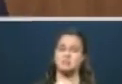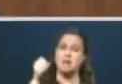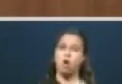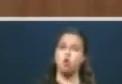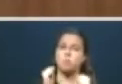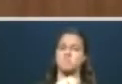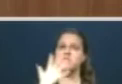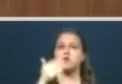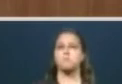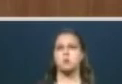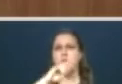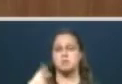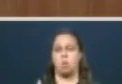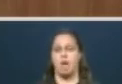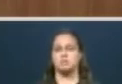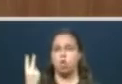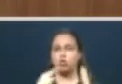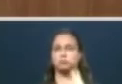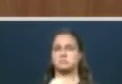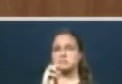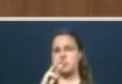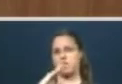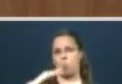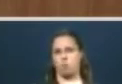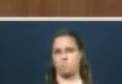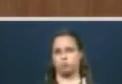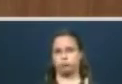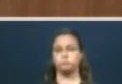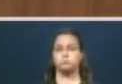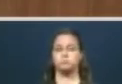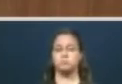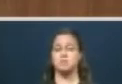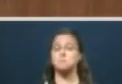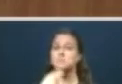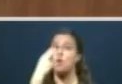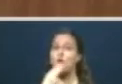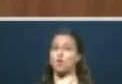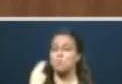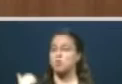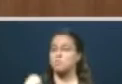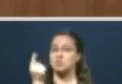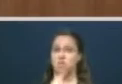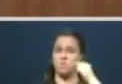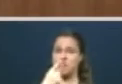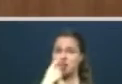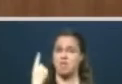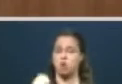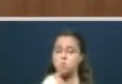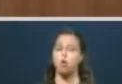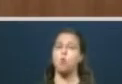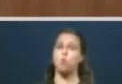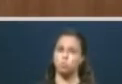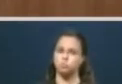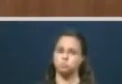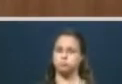hasta finales de 2013 finalmente y como comprometía en el debate del pasado año la junta presentó